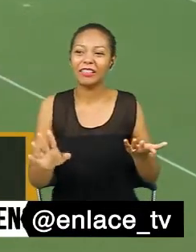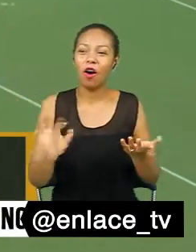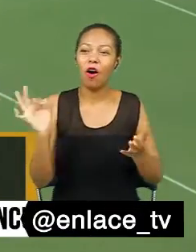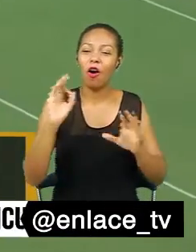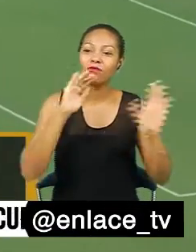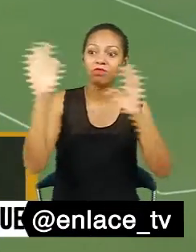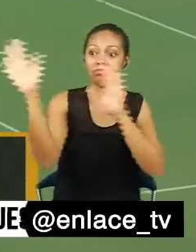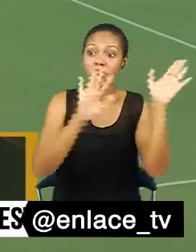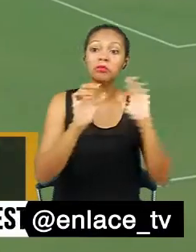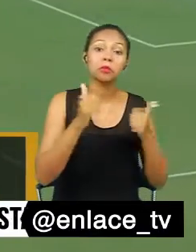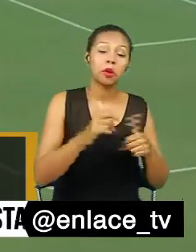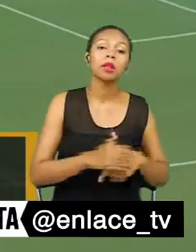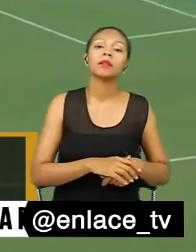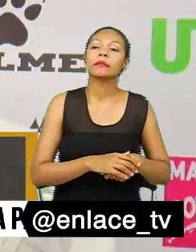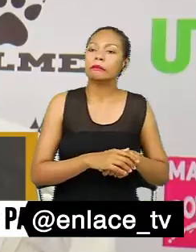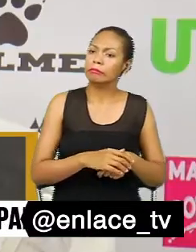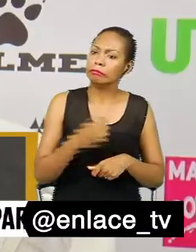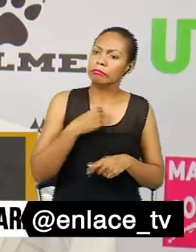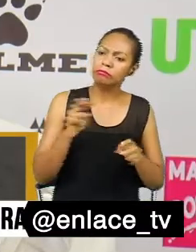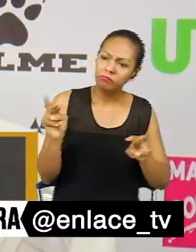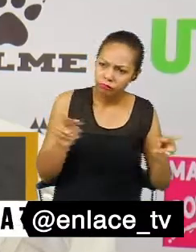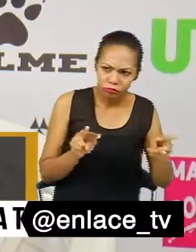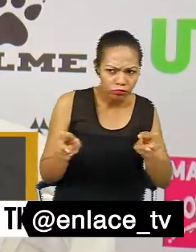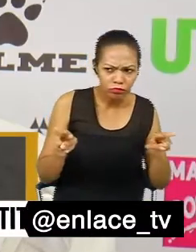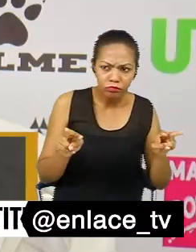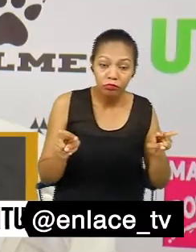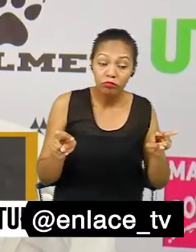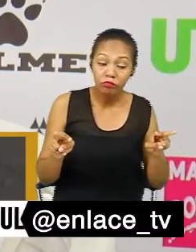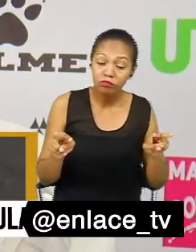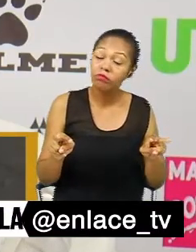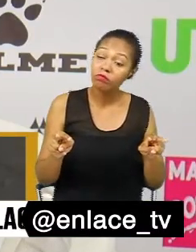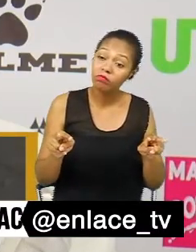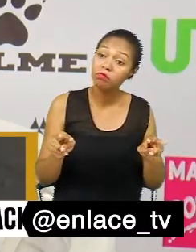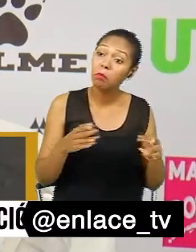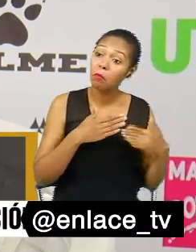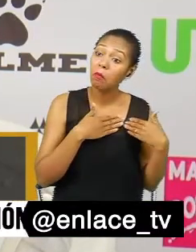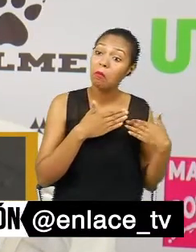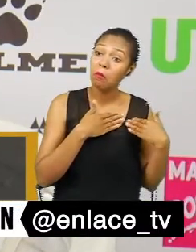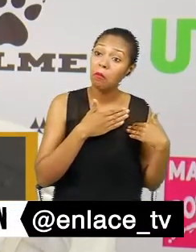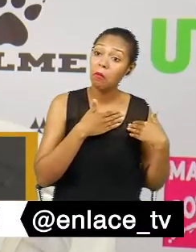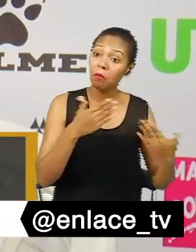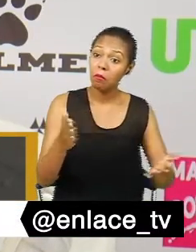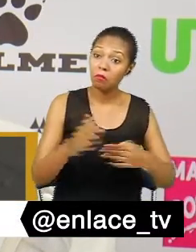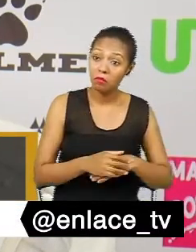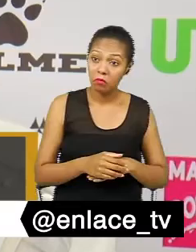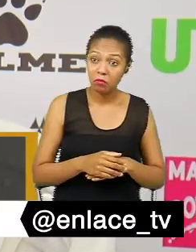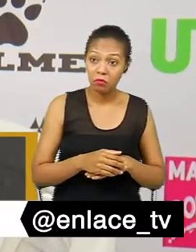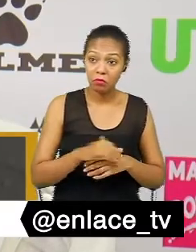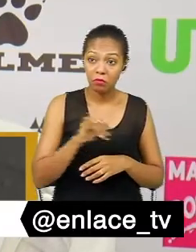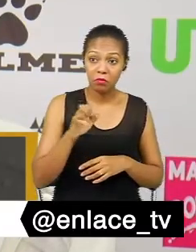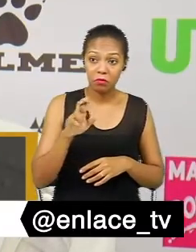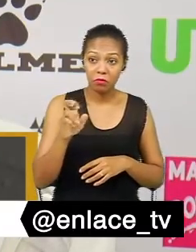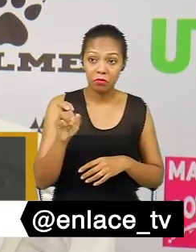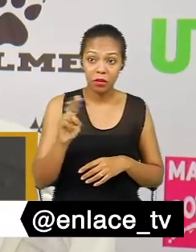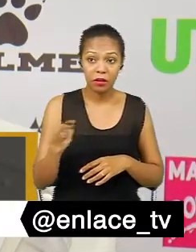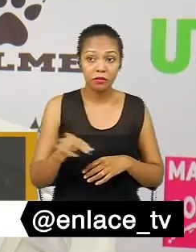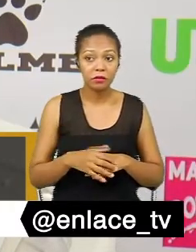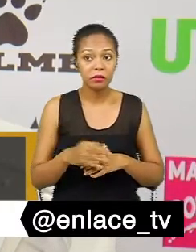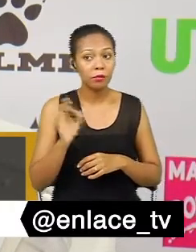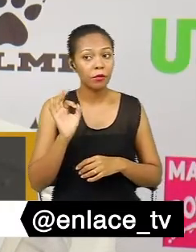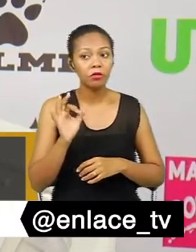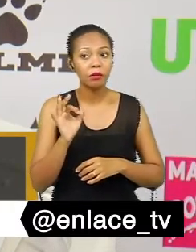que yo realmente pues valoro mucho el trabajo de este muchacho, pero yo creo que hay que acabar con esa sinvergüenzaría. Siempre